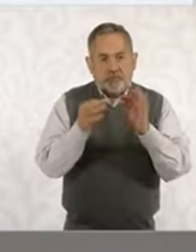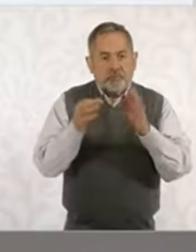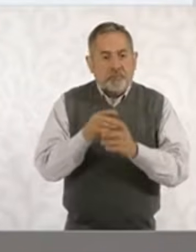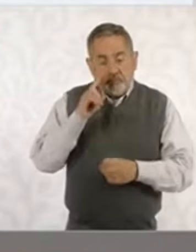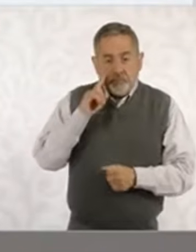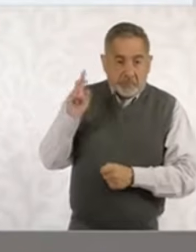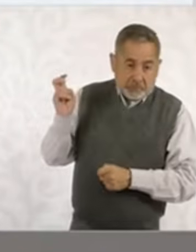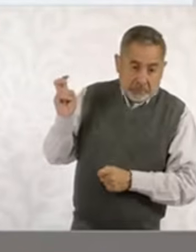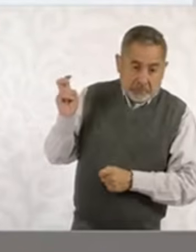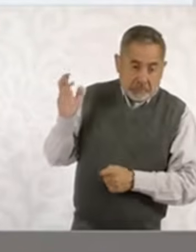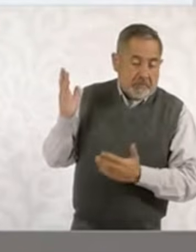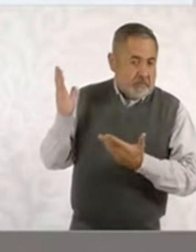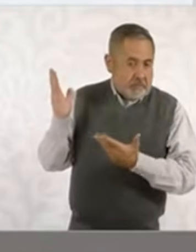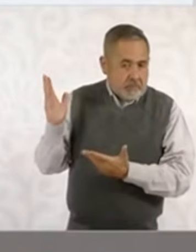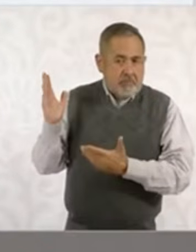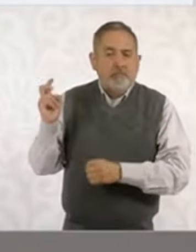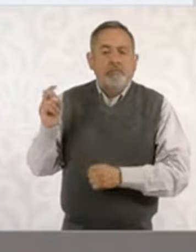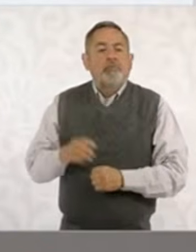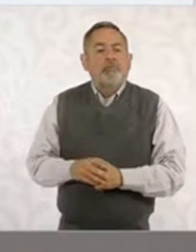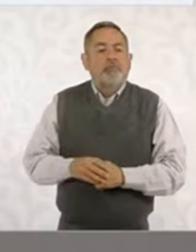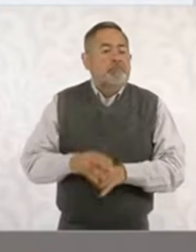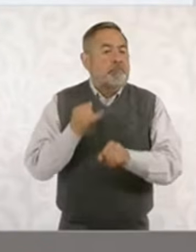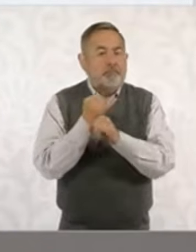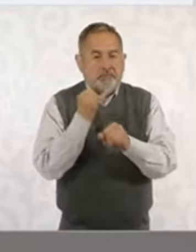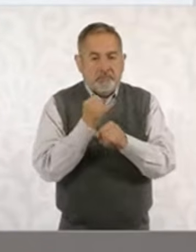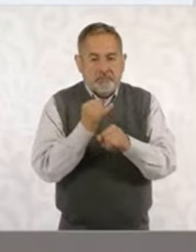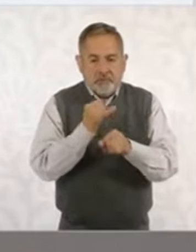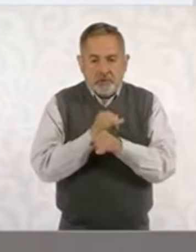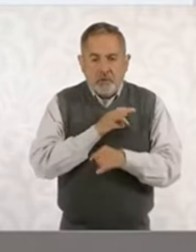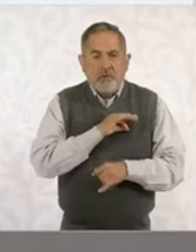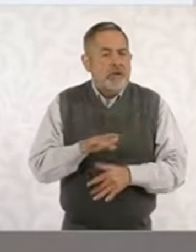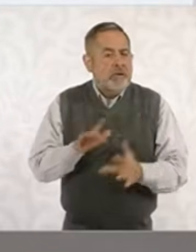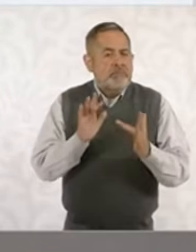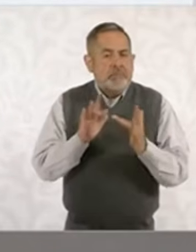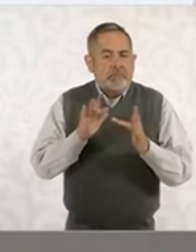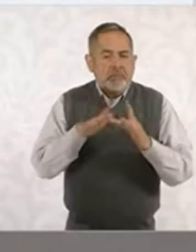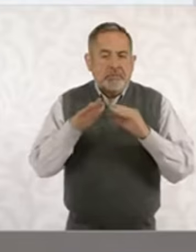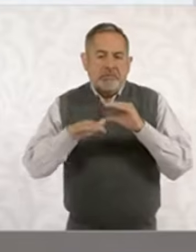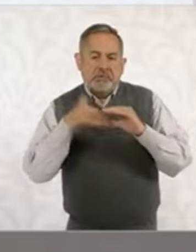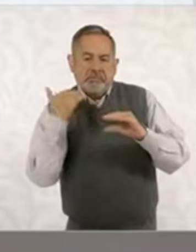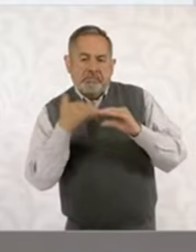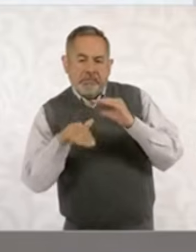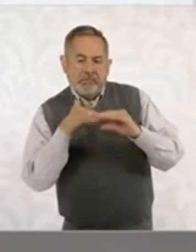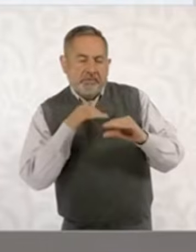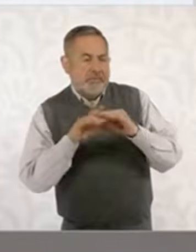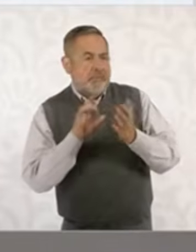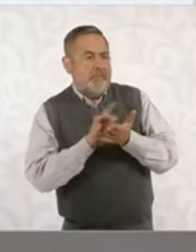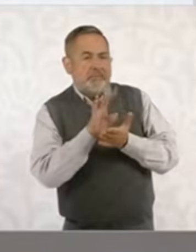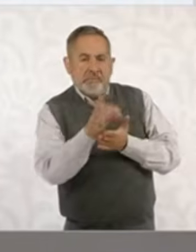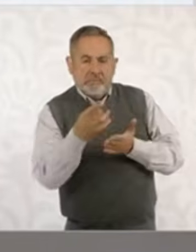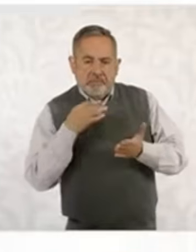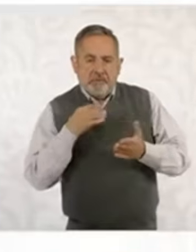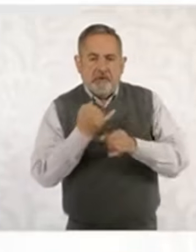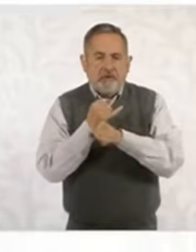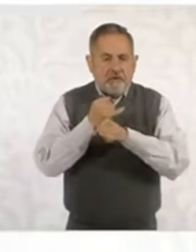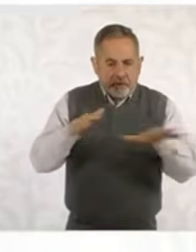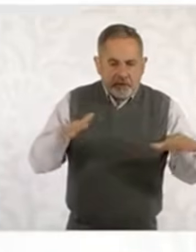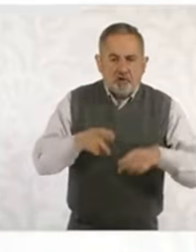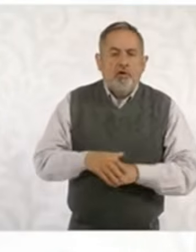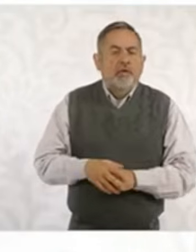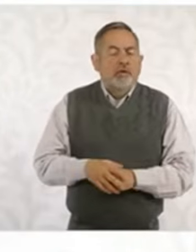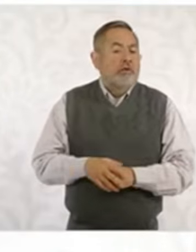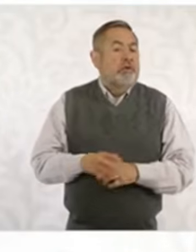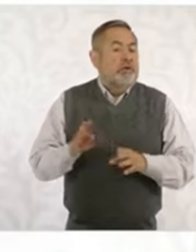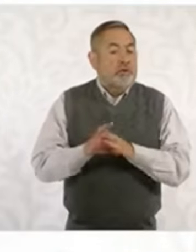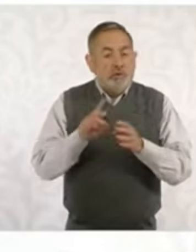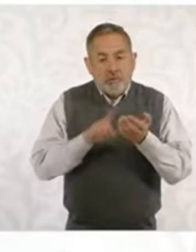aquí las redes por las cuales nos podemos comunicar, tener información, la de atención,